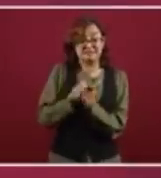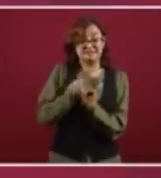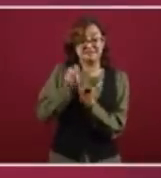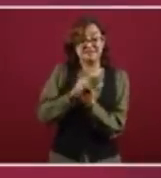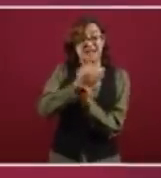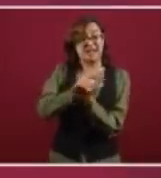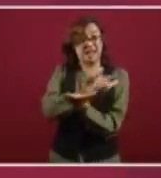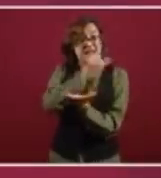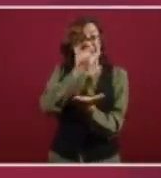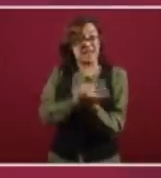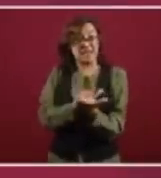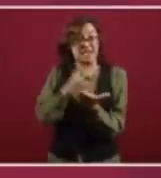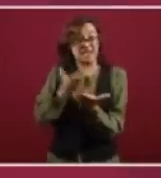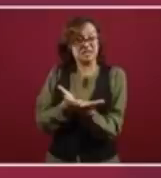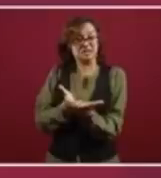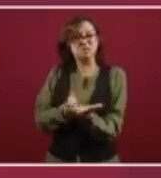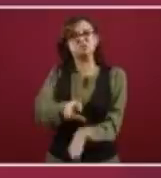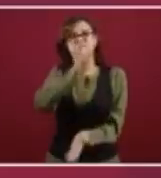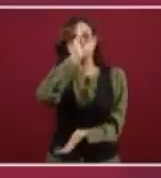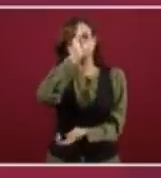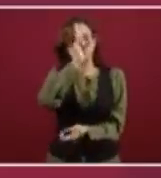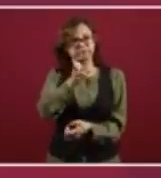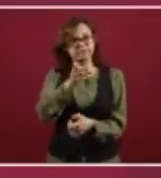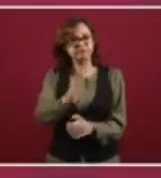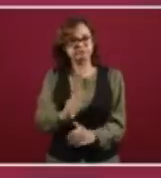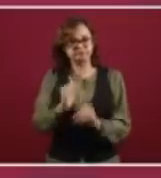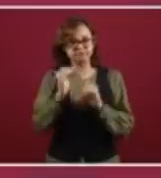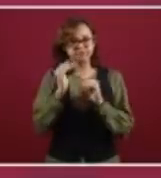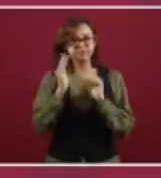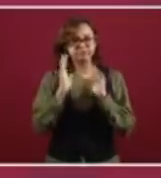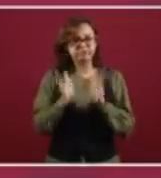pues no se pueda